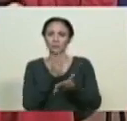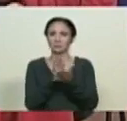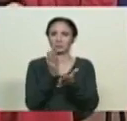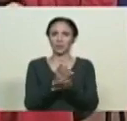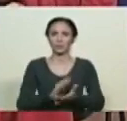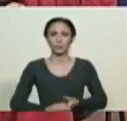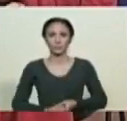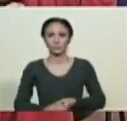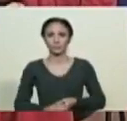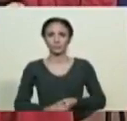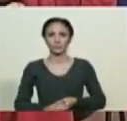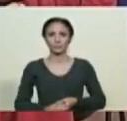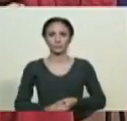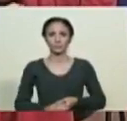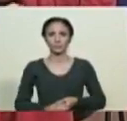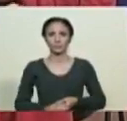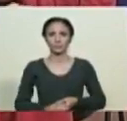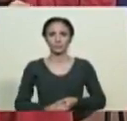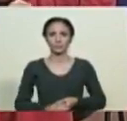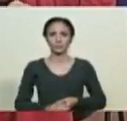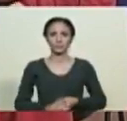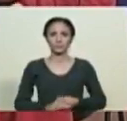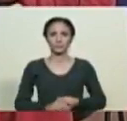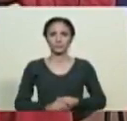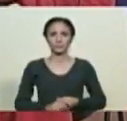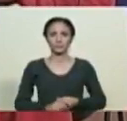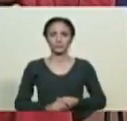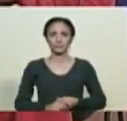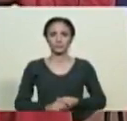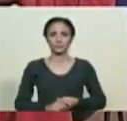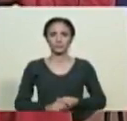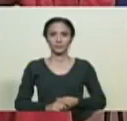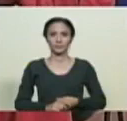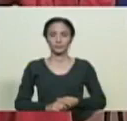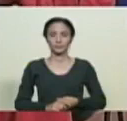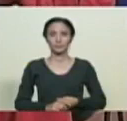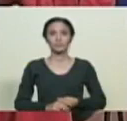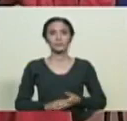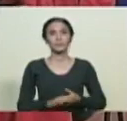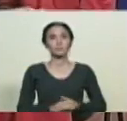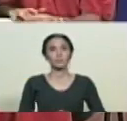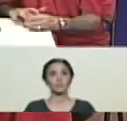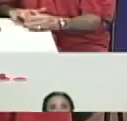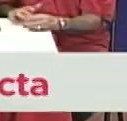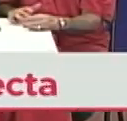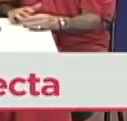Siguiente pregunta, por favor. Tiene la palabra Rafael Camacho de Venevisión.